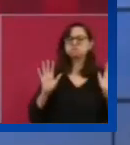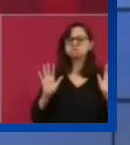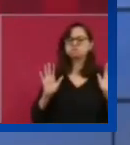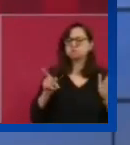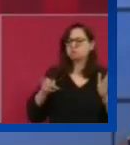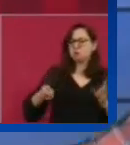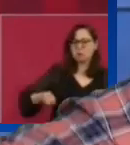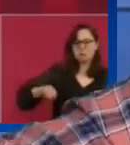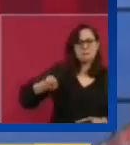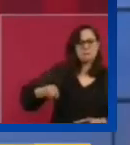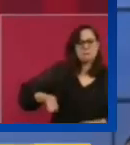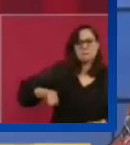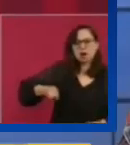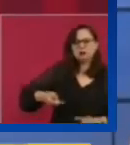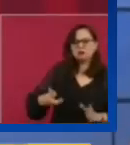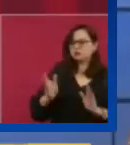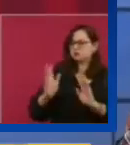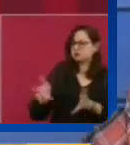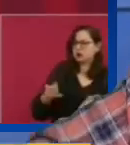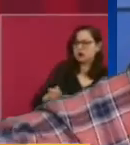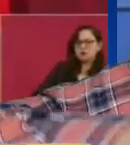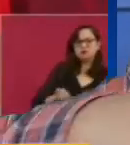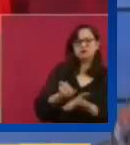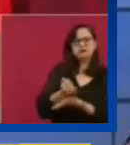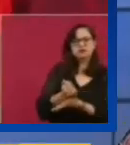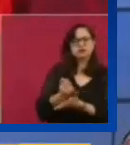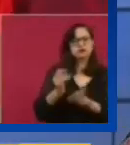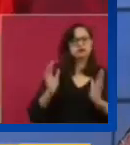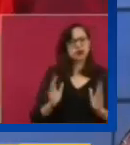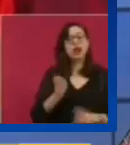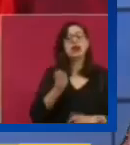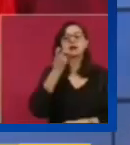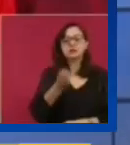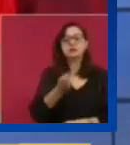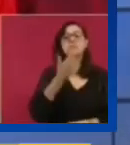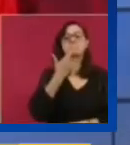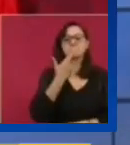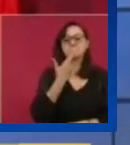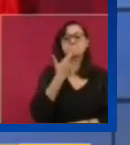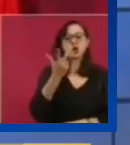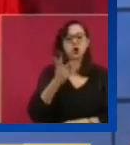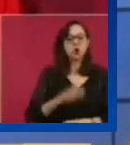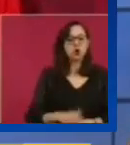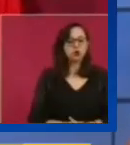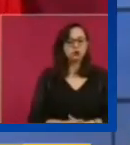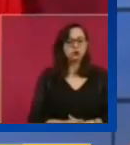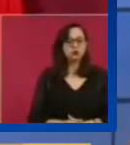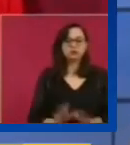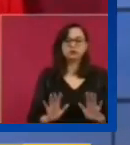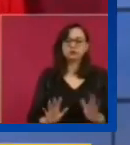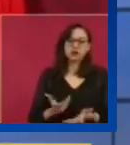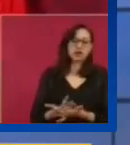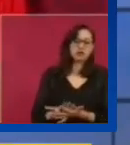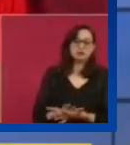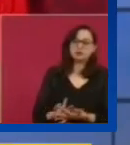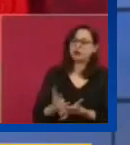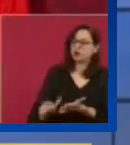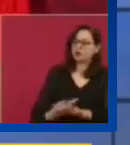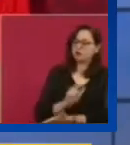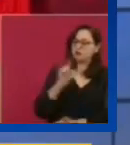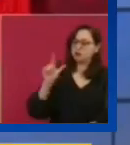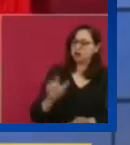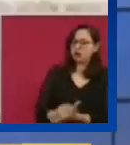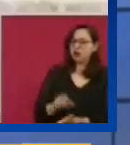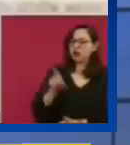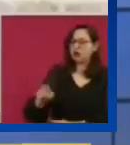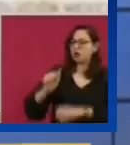poder Borolas, en el que estaban intentando y que lograron encubrir a personales, a personas